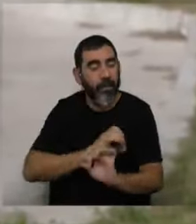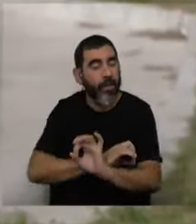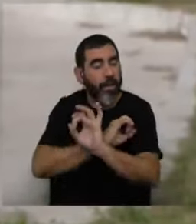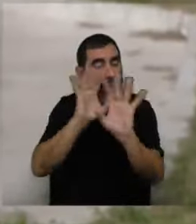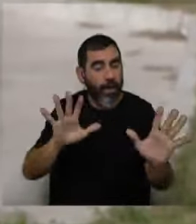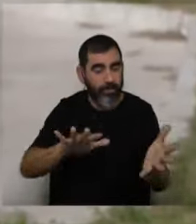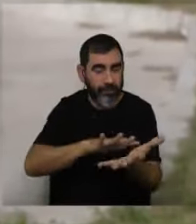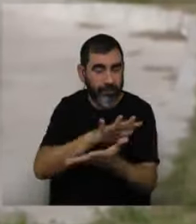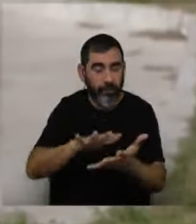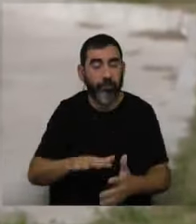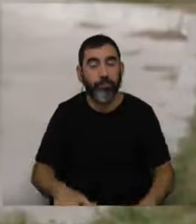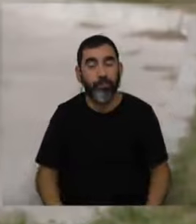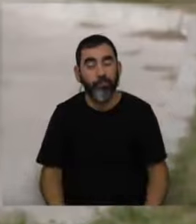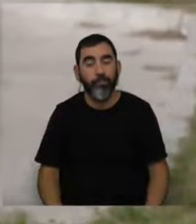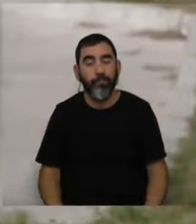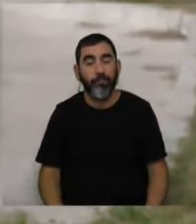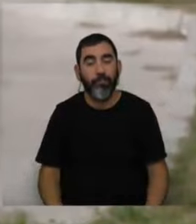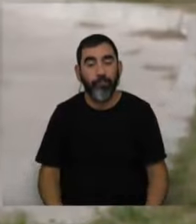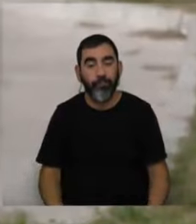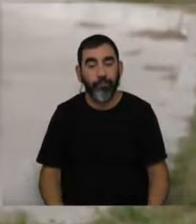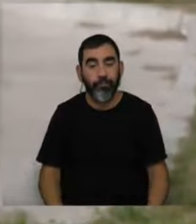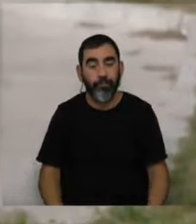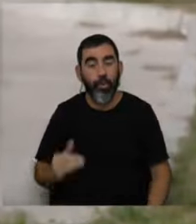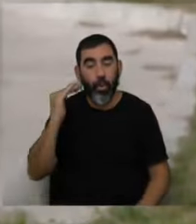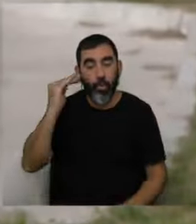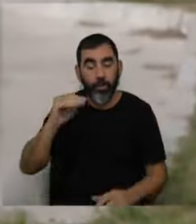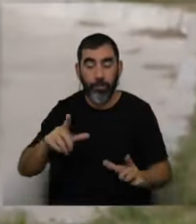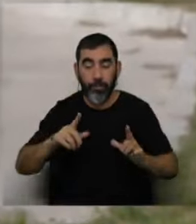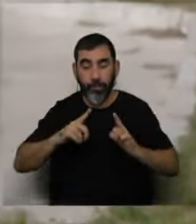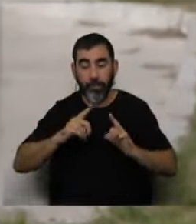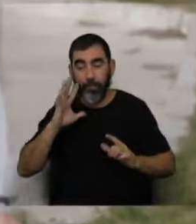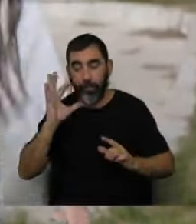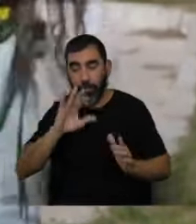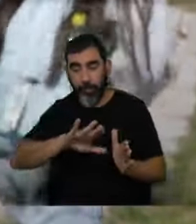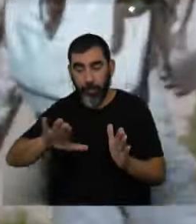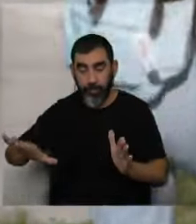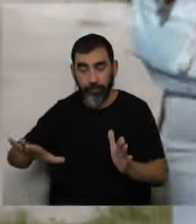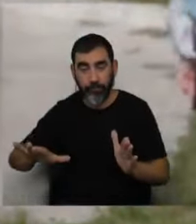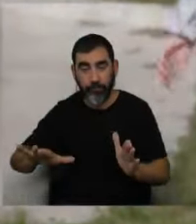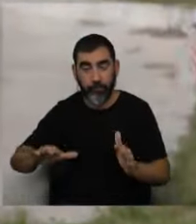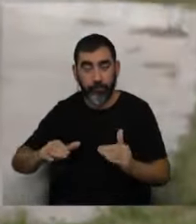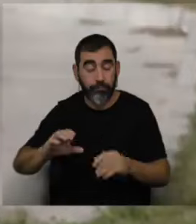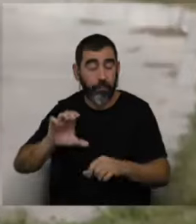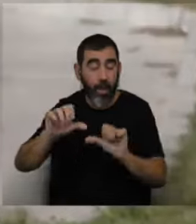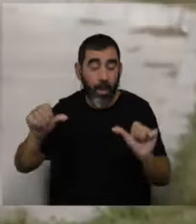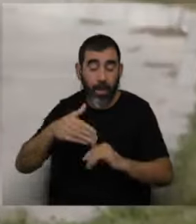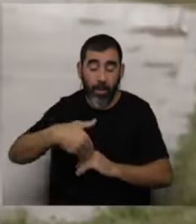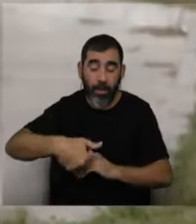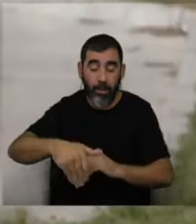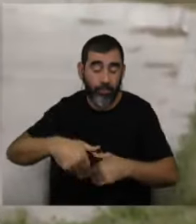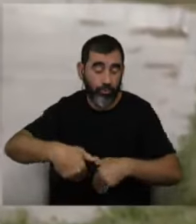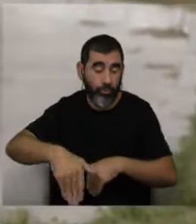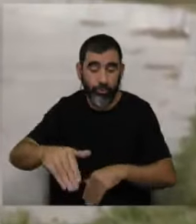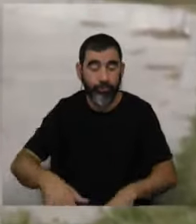la el mejor clima de trabajo a nivel institucional docente separado del cargo de manera preventiva y se desarrollarán las acciones que que se